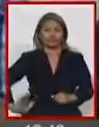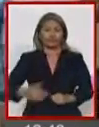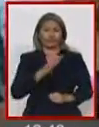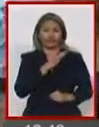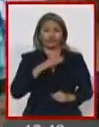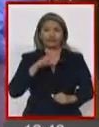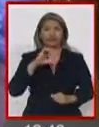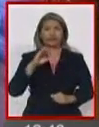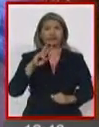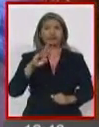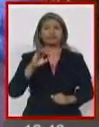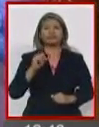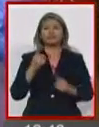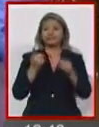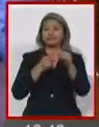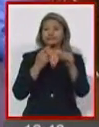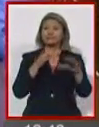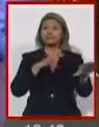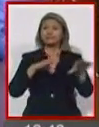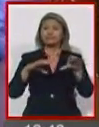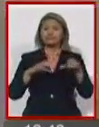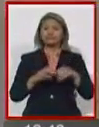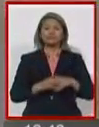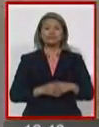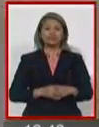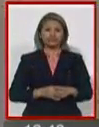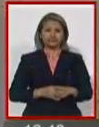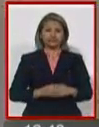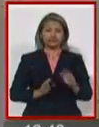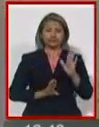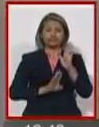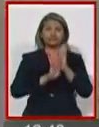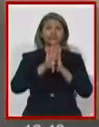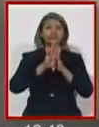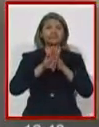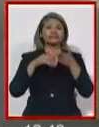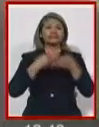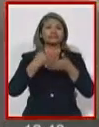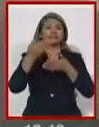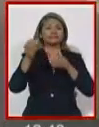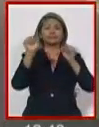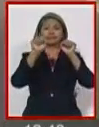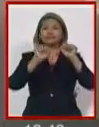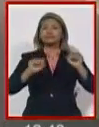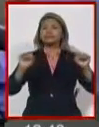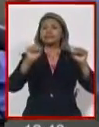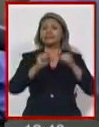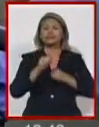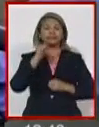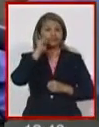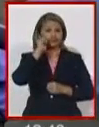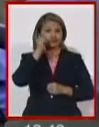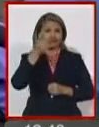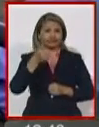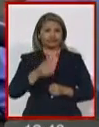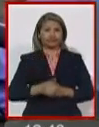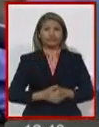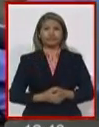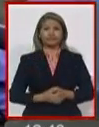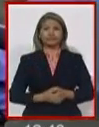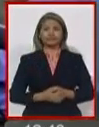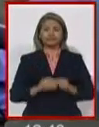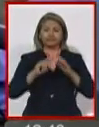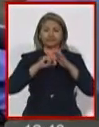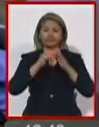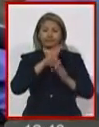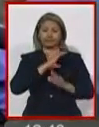del Comité Cívico, la primera acción que van a tomar se llevará a cabo este día sábado. El día de mañana sale